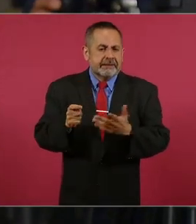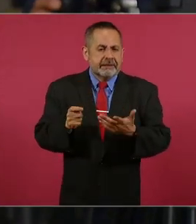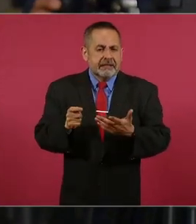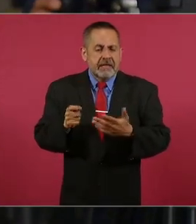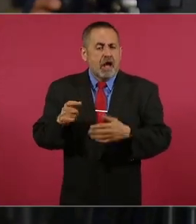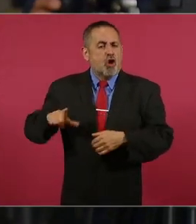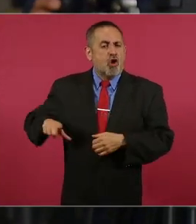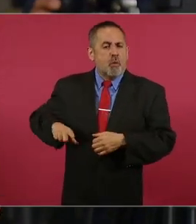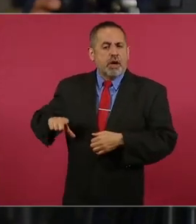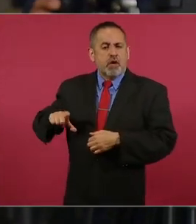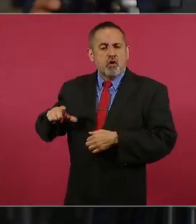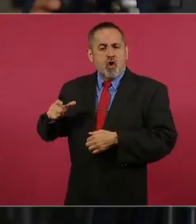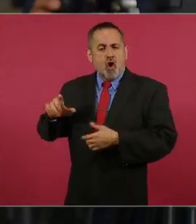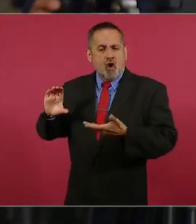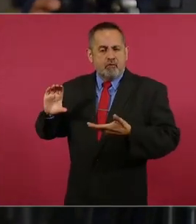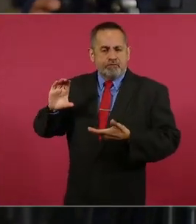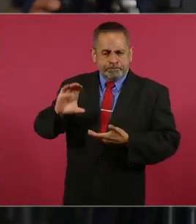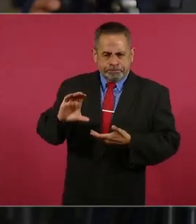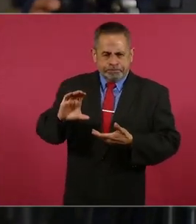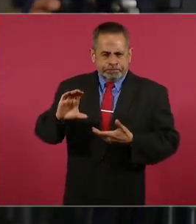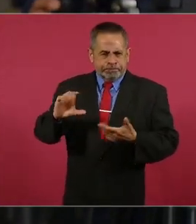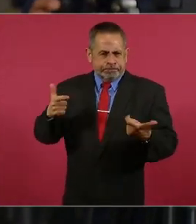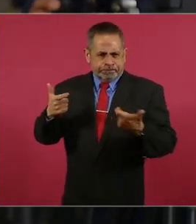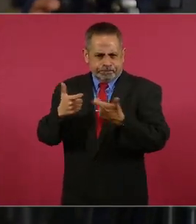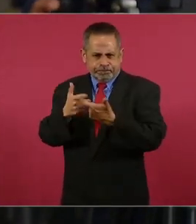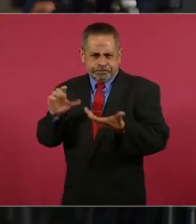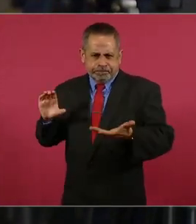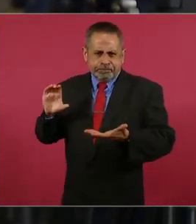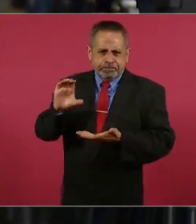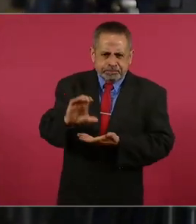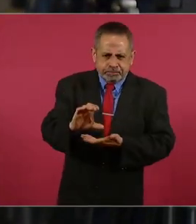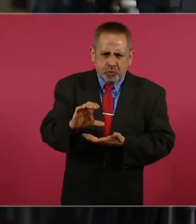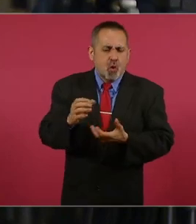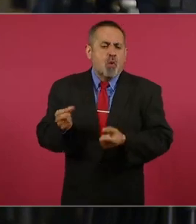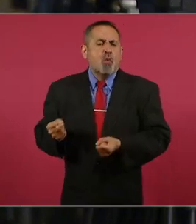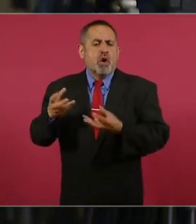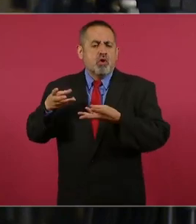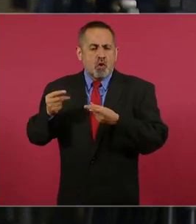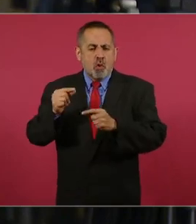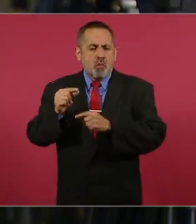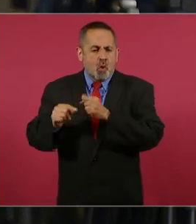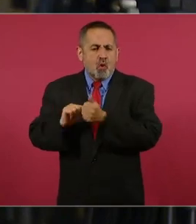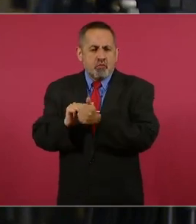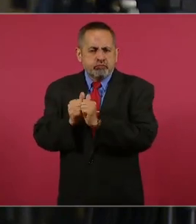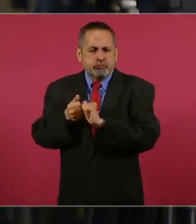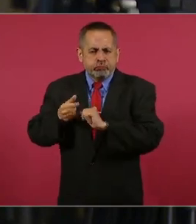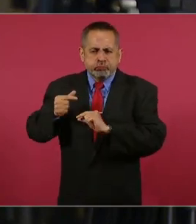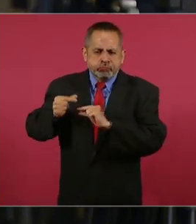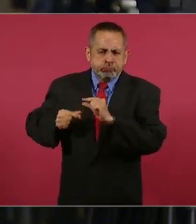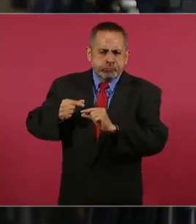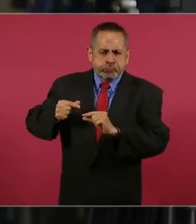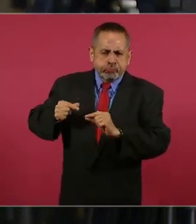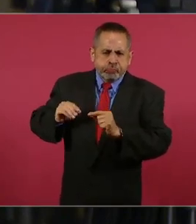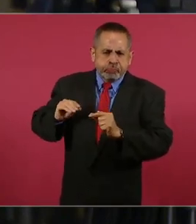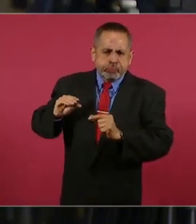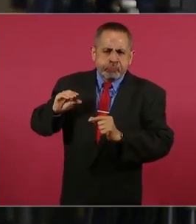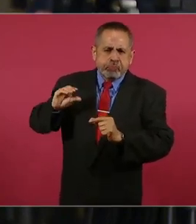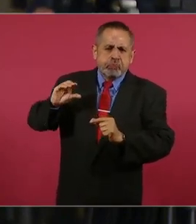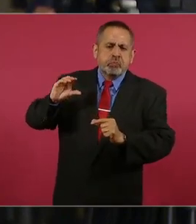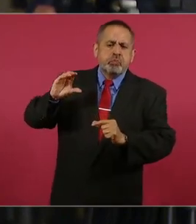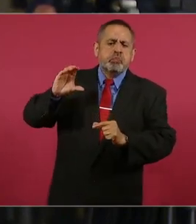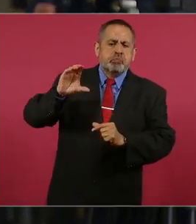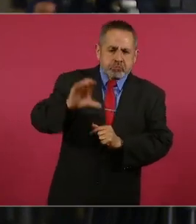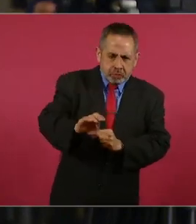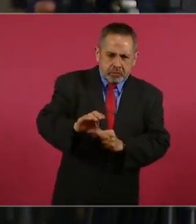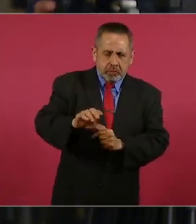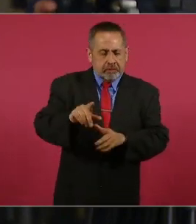podría dar el gobierno para hacer justicia a los trabajadores, cuánto le costaría al gobierno? Dice que sería paulatino. Entiendo que se va a presentar en